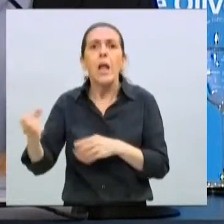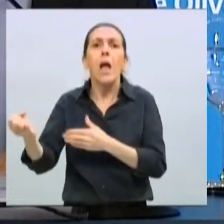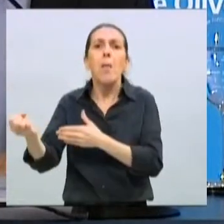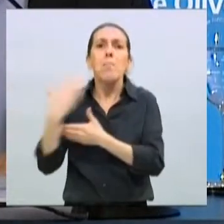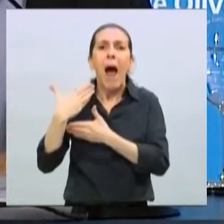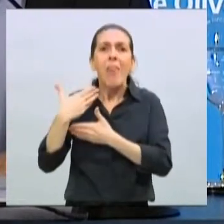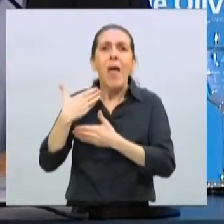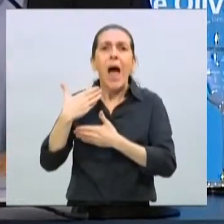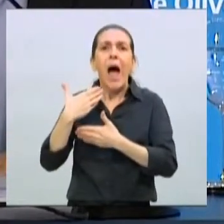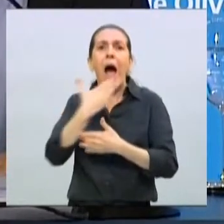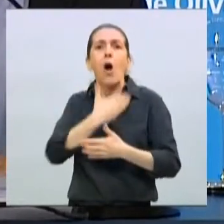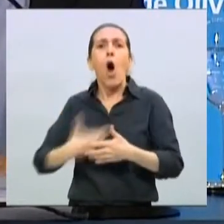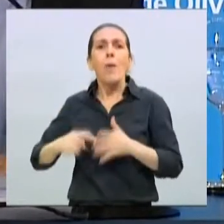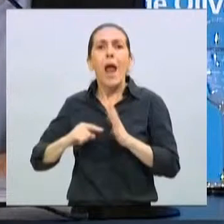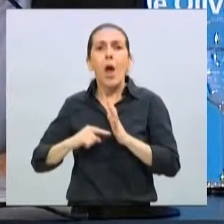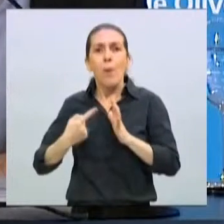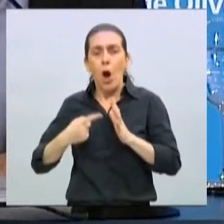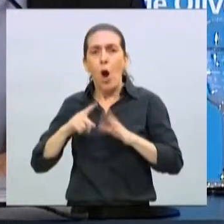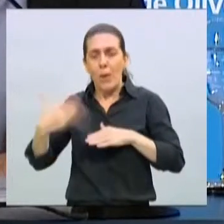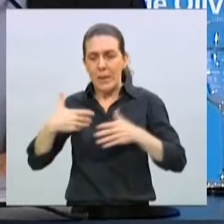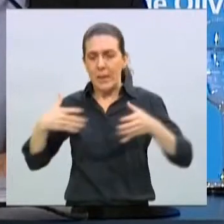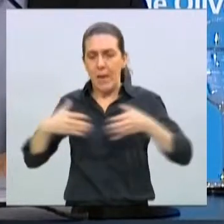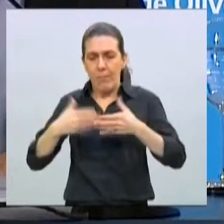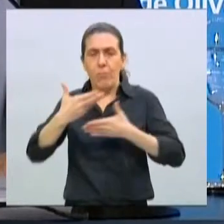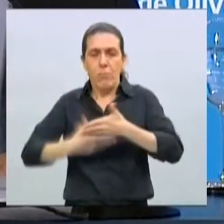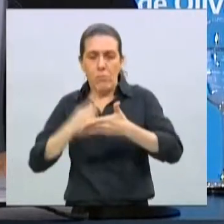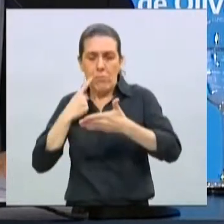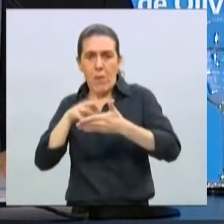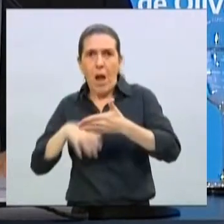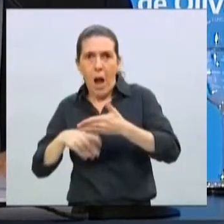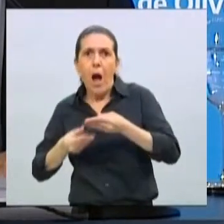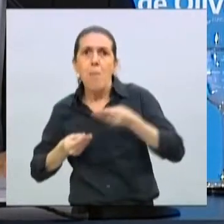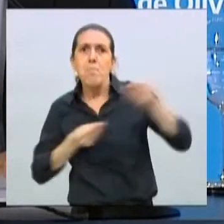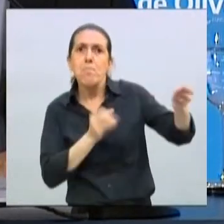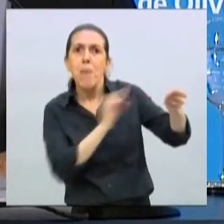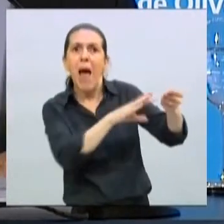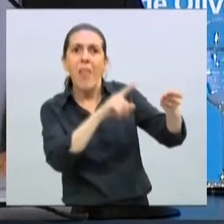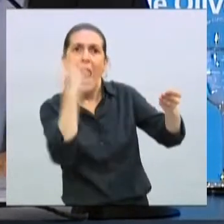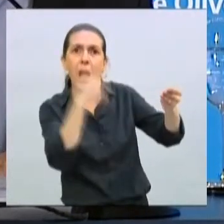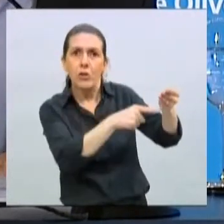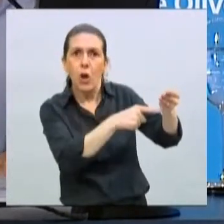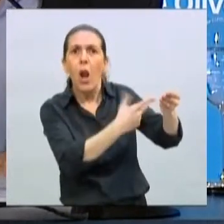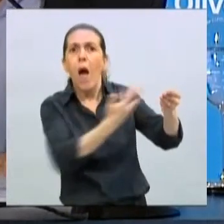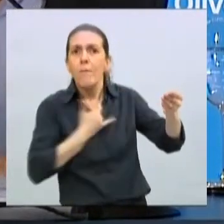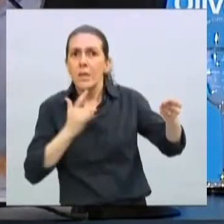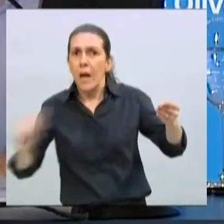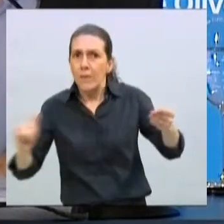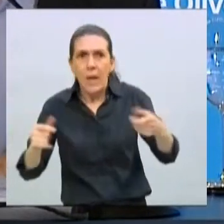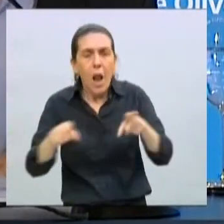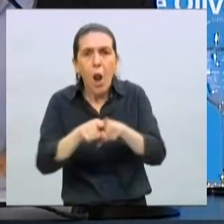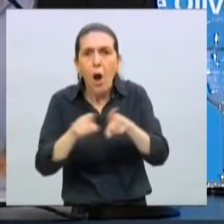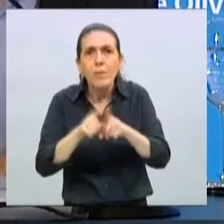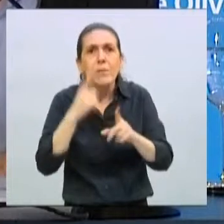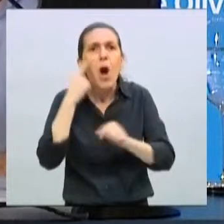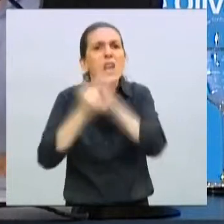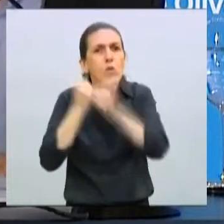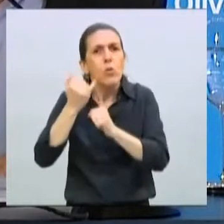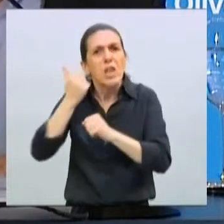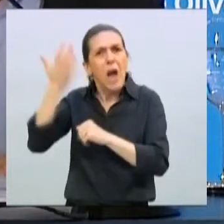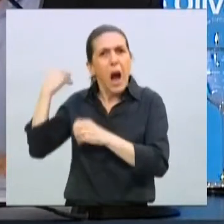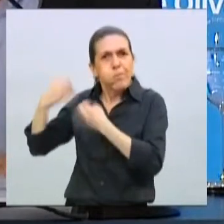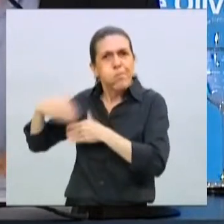la provincia, lo va a elevar a la nación y lo vamos a comunicar. Esto va a ir ocurriendo, ya con la industria hemos avanzado, tendremos